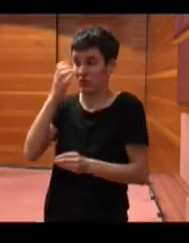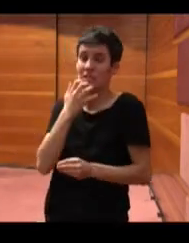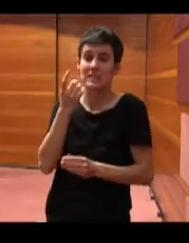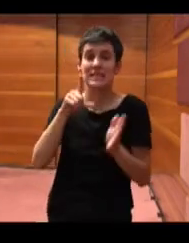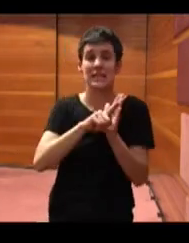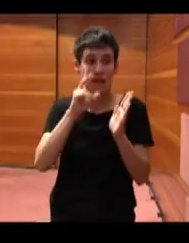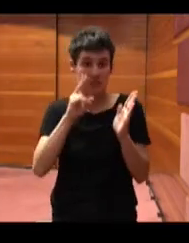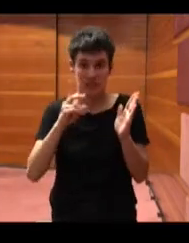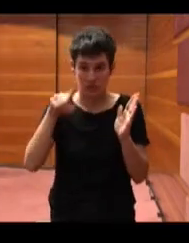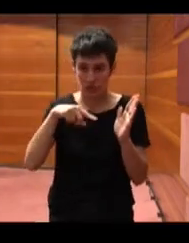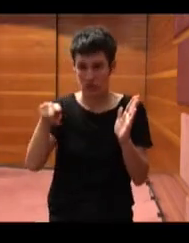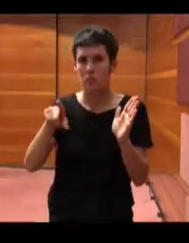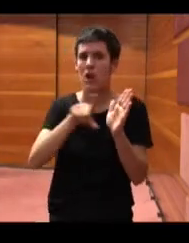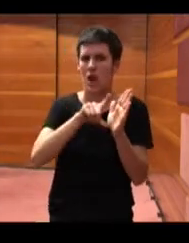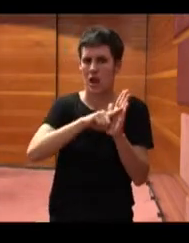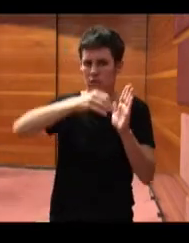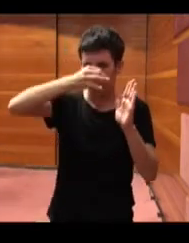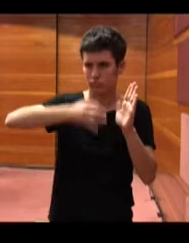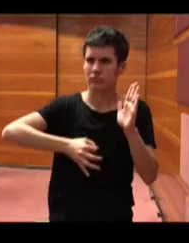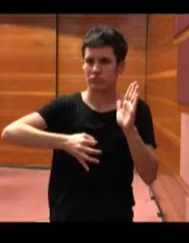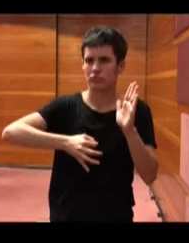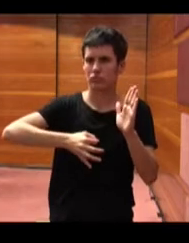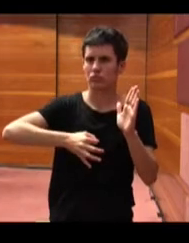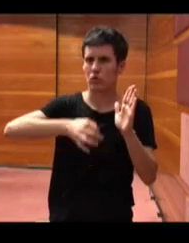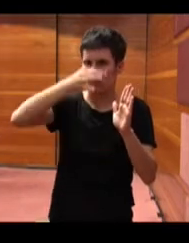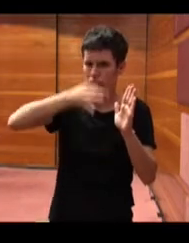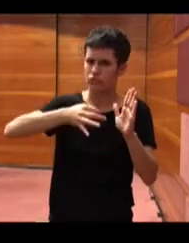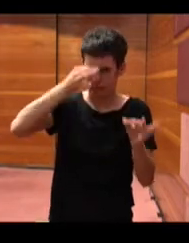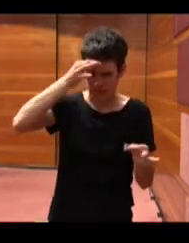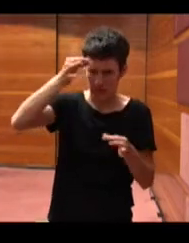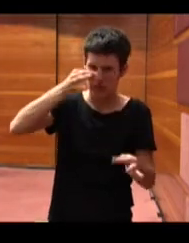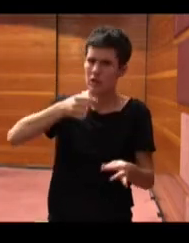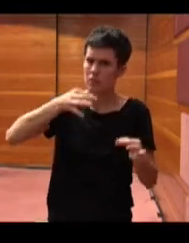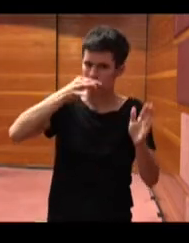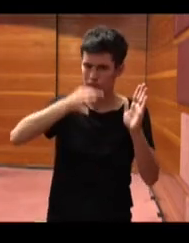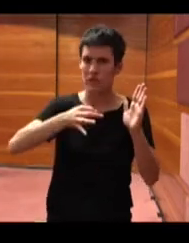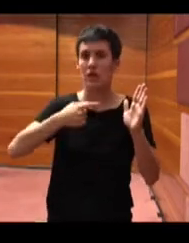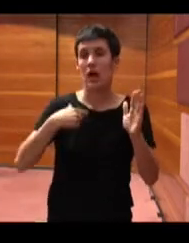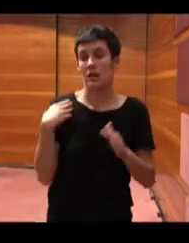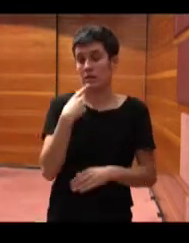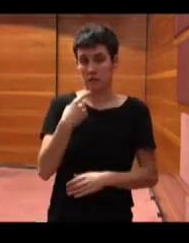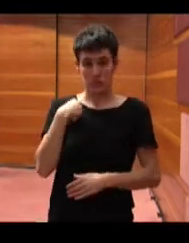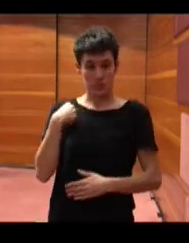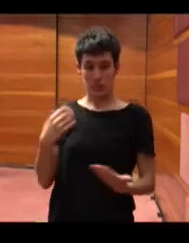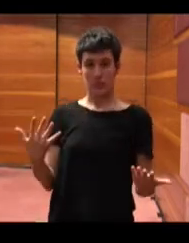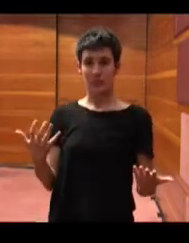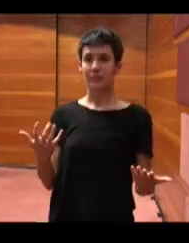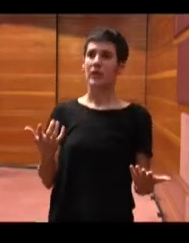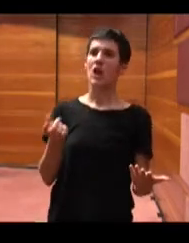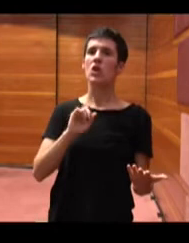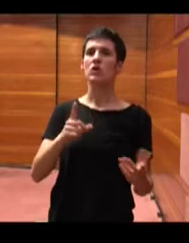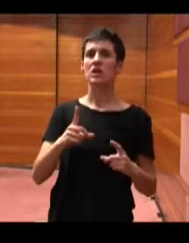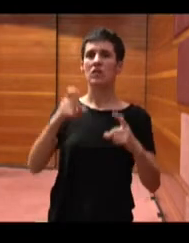bastante sólida, es una ley bastante exigente, ¿no? ¿Qué quiere decir eso? Lo que acabo de decir antes. Que ya no basta con